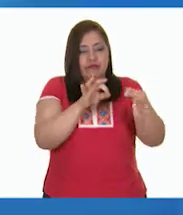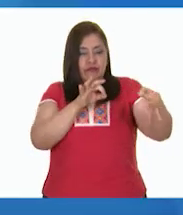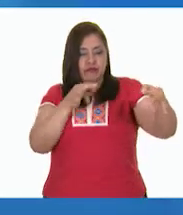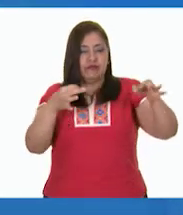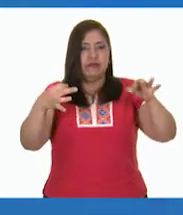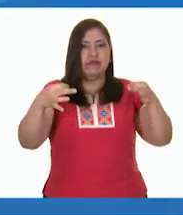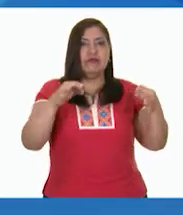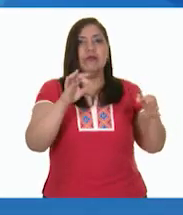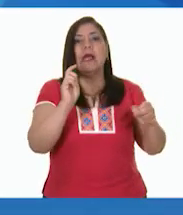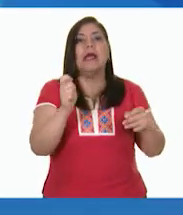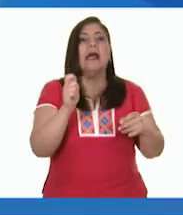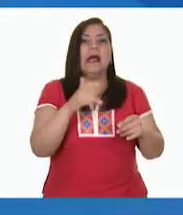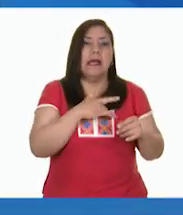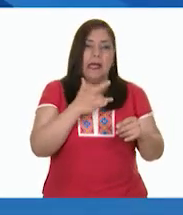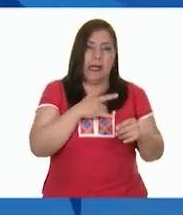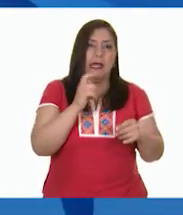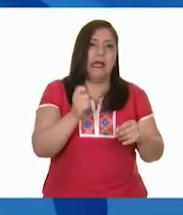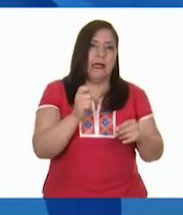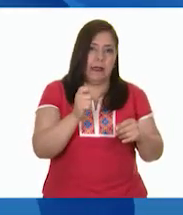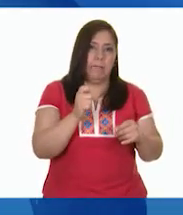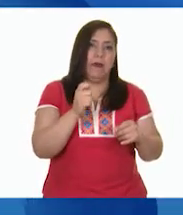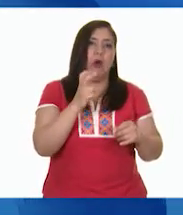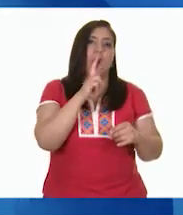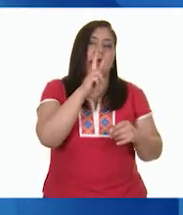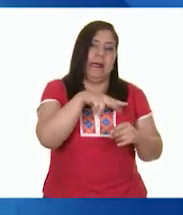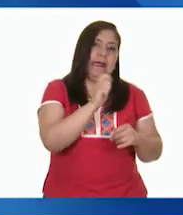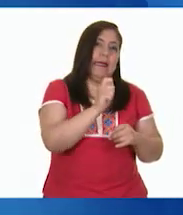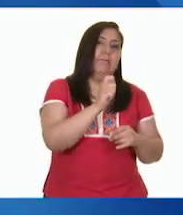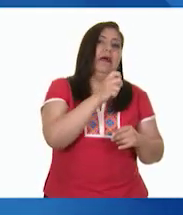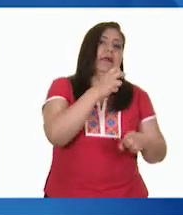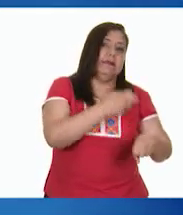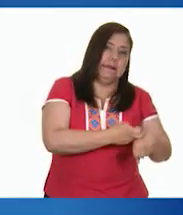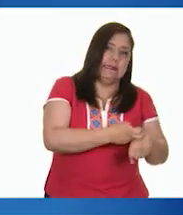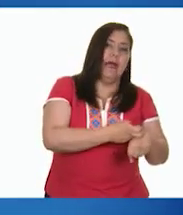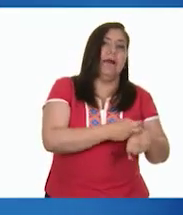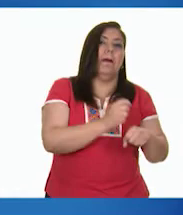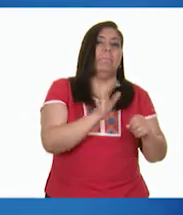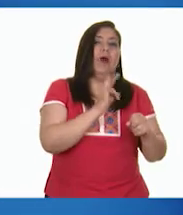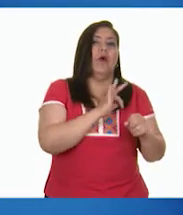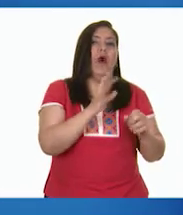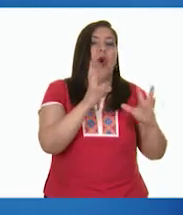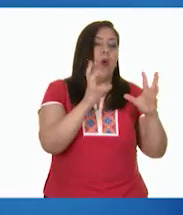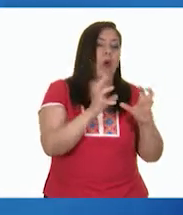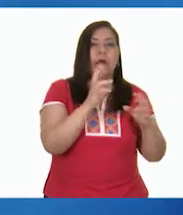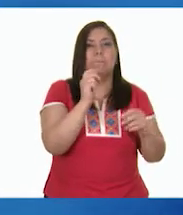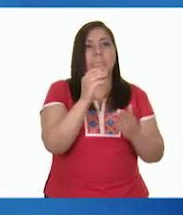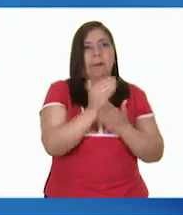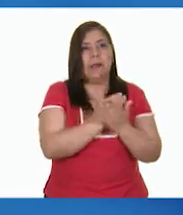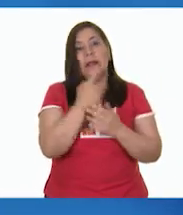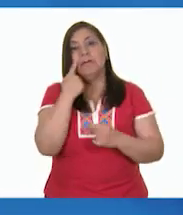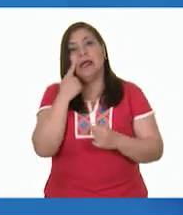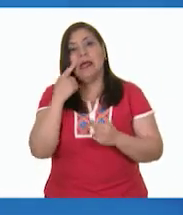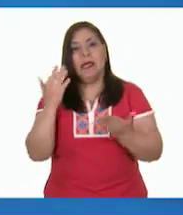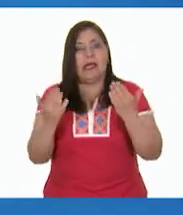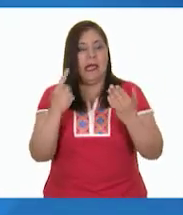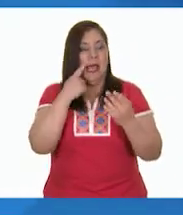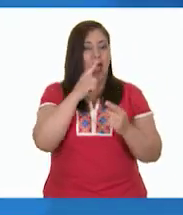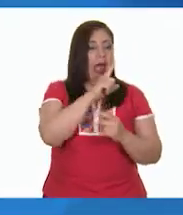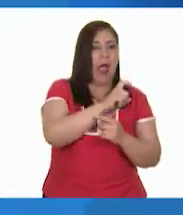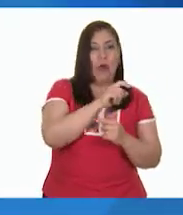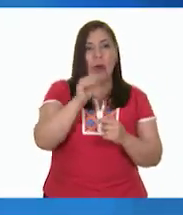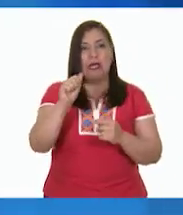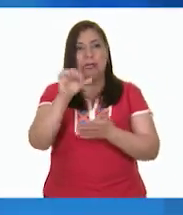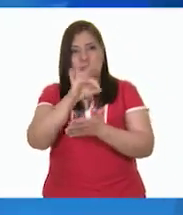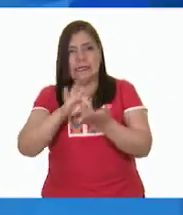es menos denso que el líquido. Ahora, dejemos nuestros sólidos de aceite y agua a que se